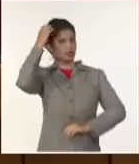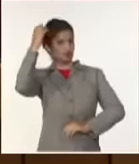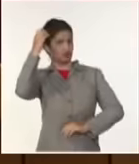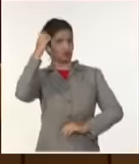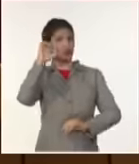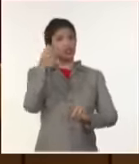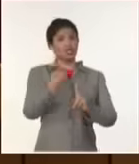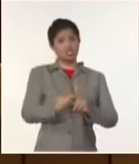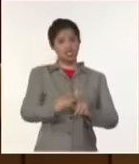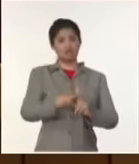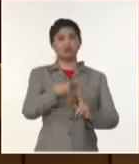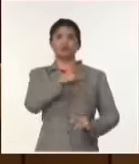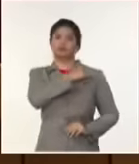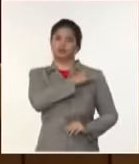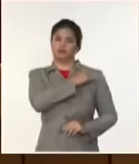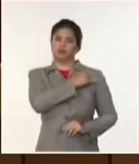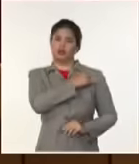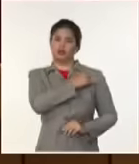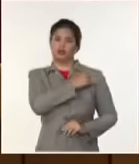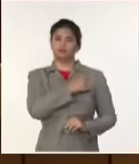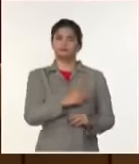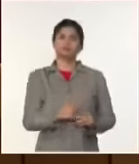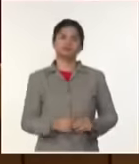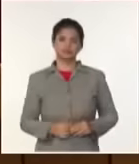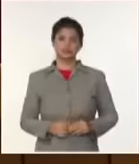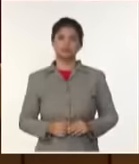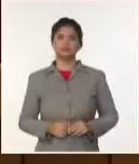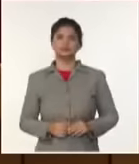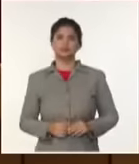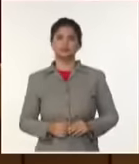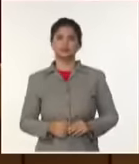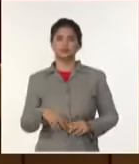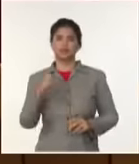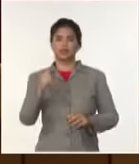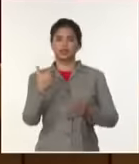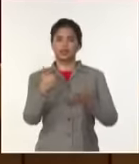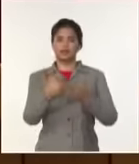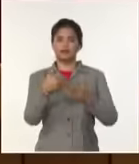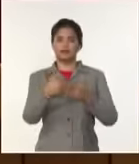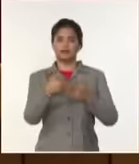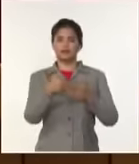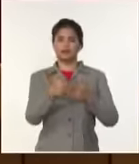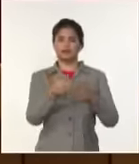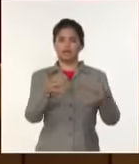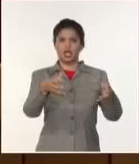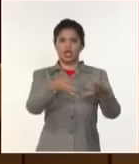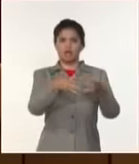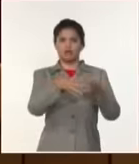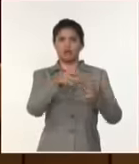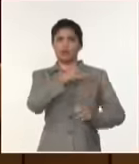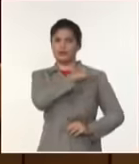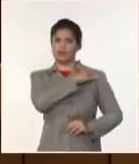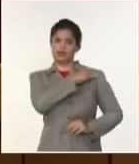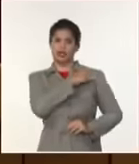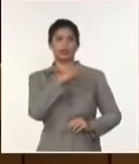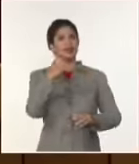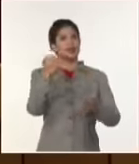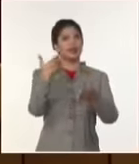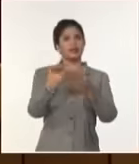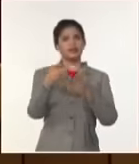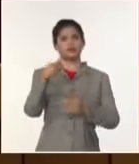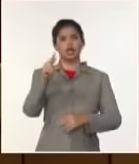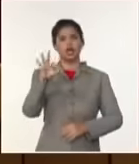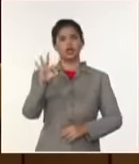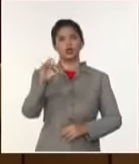Fuerzas Armadas Revolucionarias, el desempeño de empresas estatales como la Unión de Industrias Militares, la empresa Rosselló, las